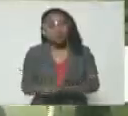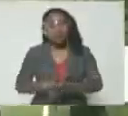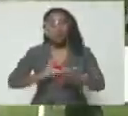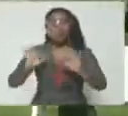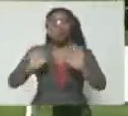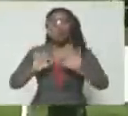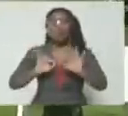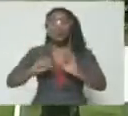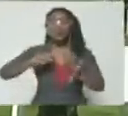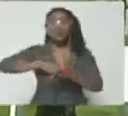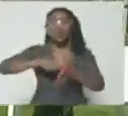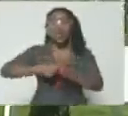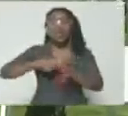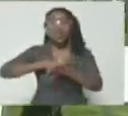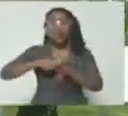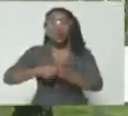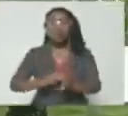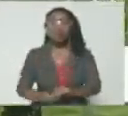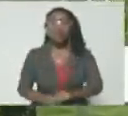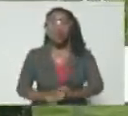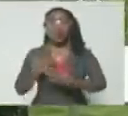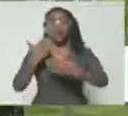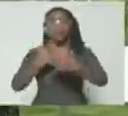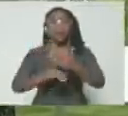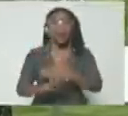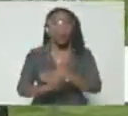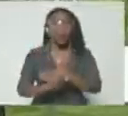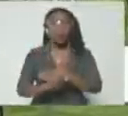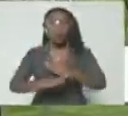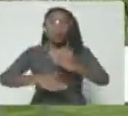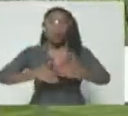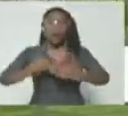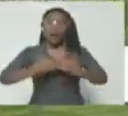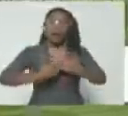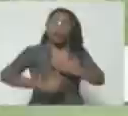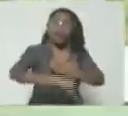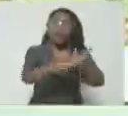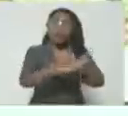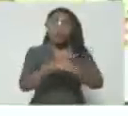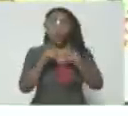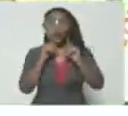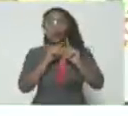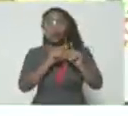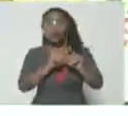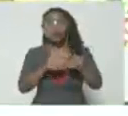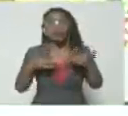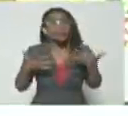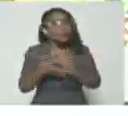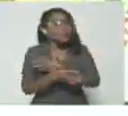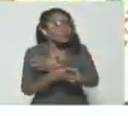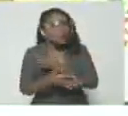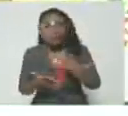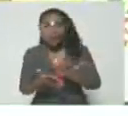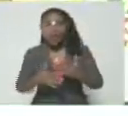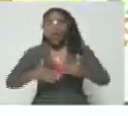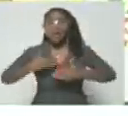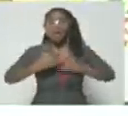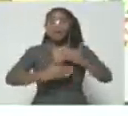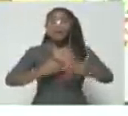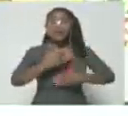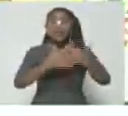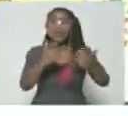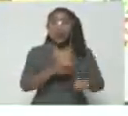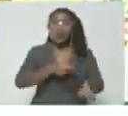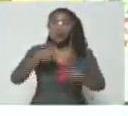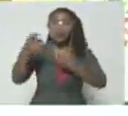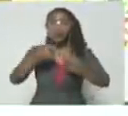preparación técnica, vamos avanzando precisamente en el proceso exportador.